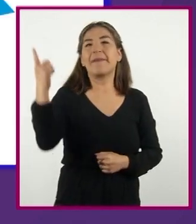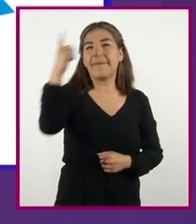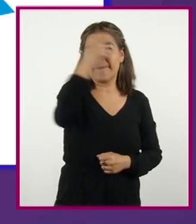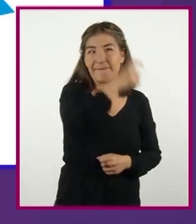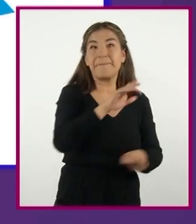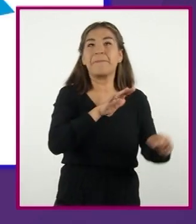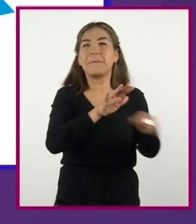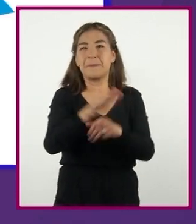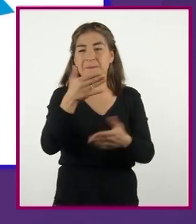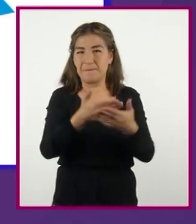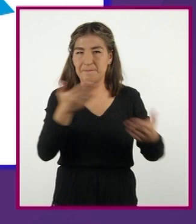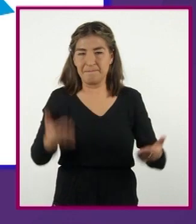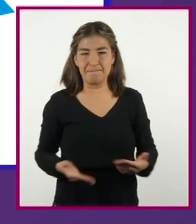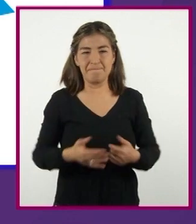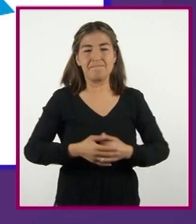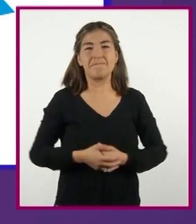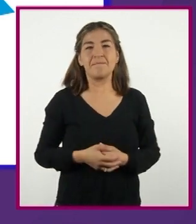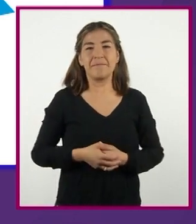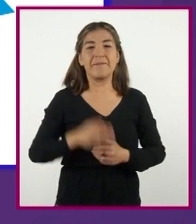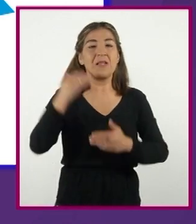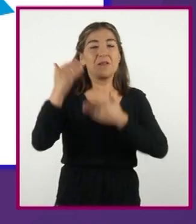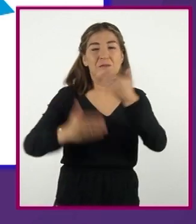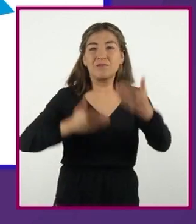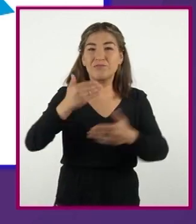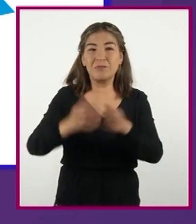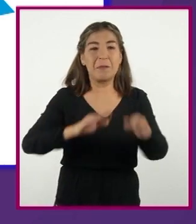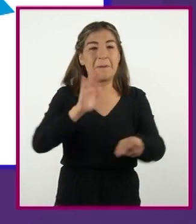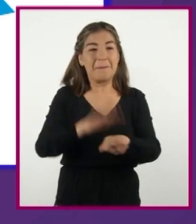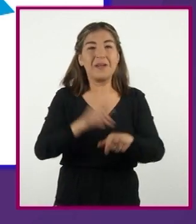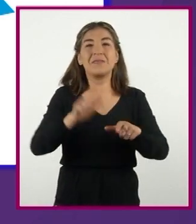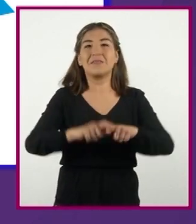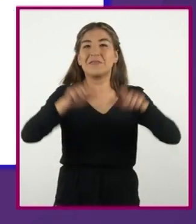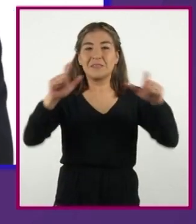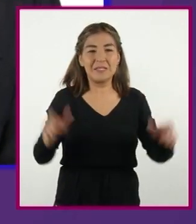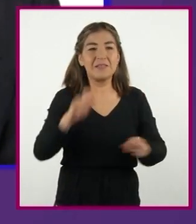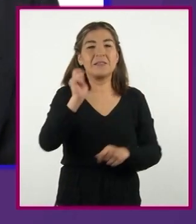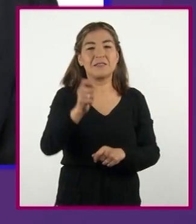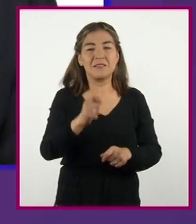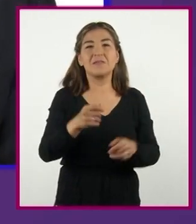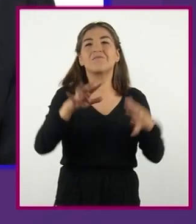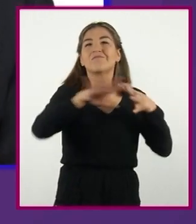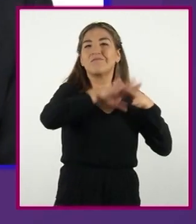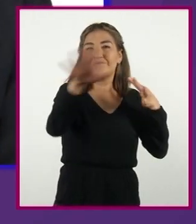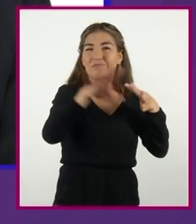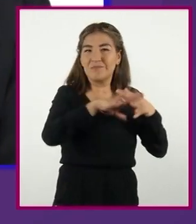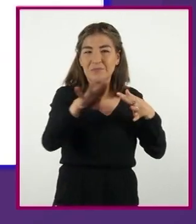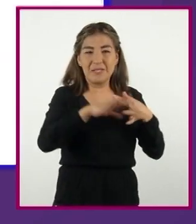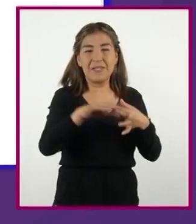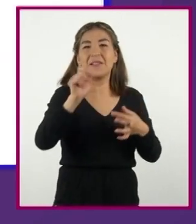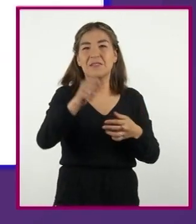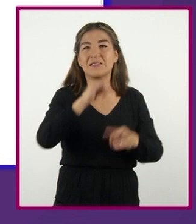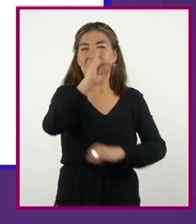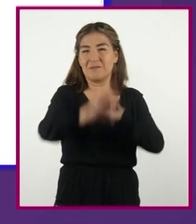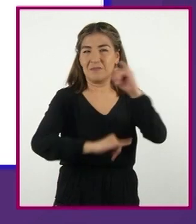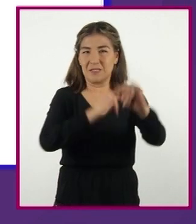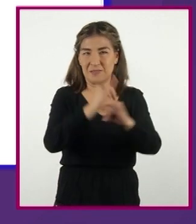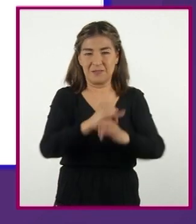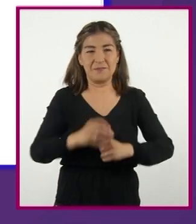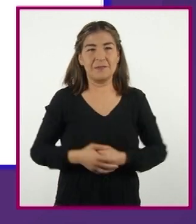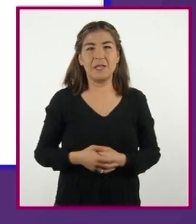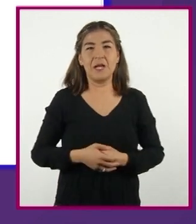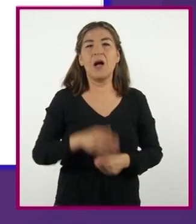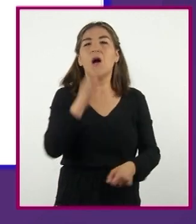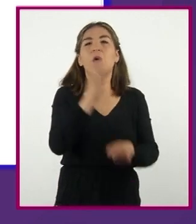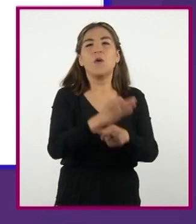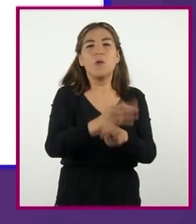actual. Nos referimos a las cada vez más grandes y frecuentes oleadas migratorias internacionales. En